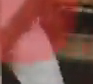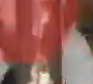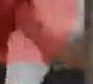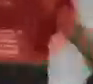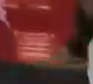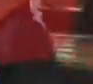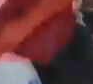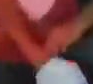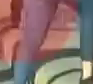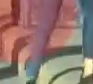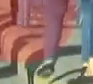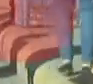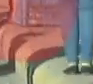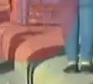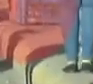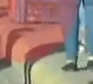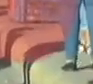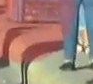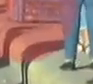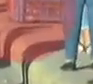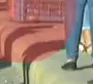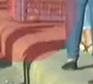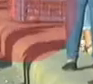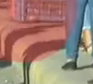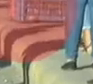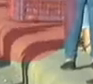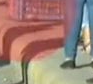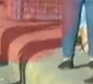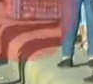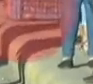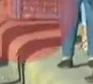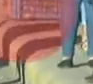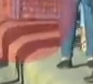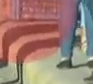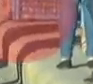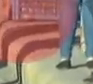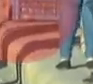de Salud también reportan que ha sido dado de alta el primer caso